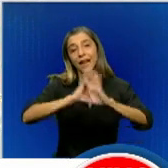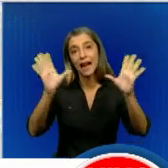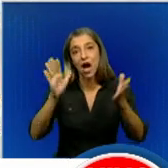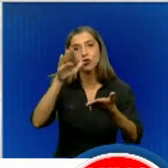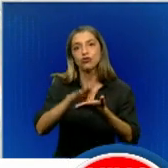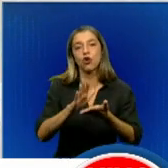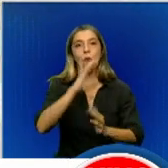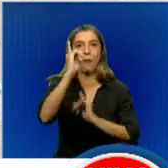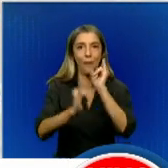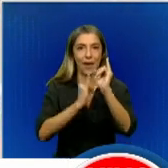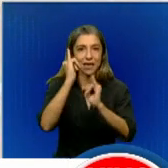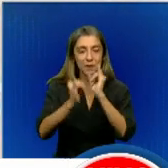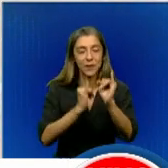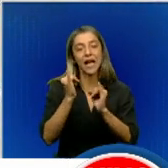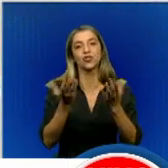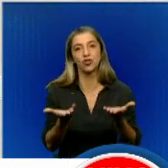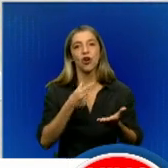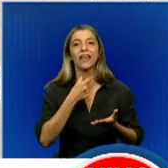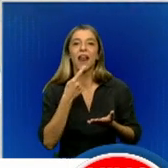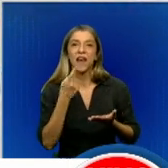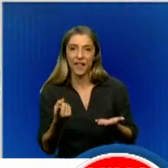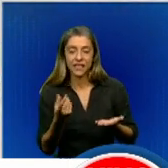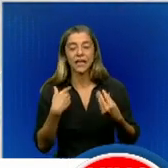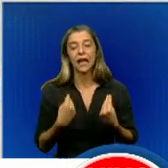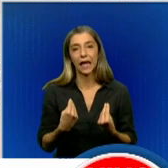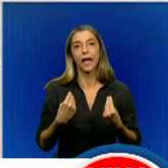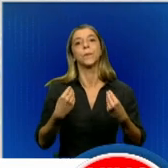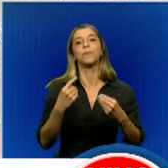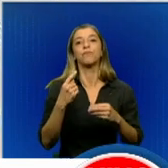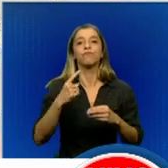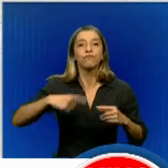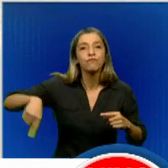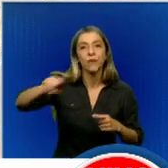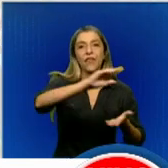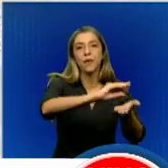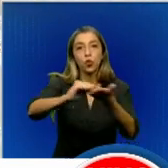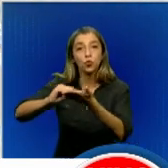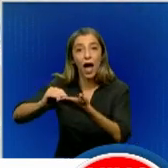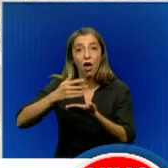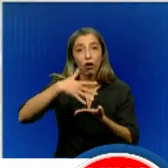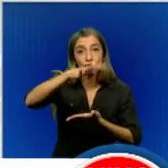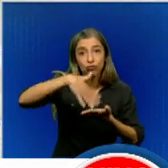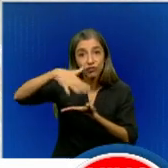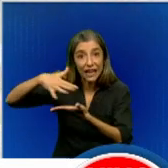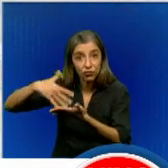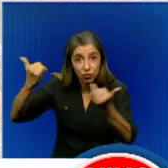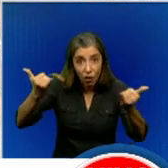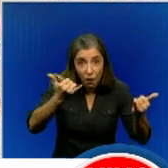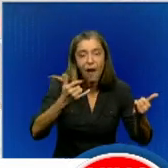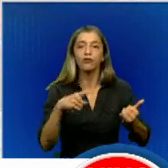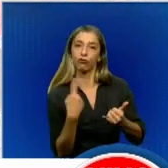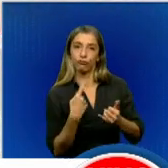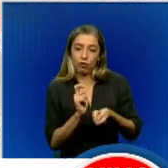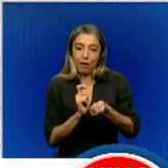la explicación en definitiva en lo que todos los diputados tienen estamos cambiando donde